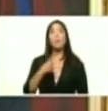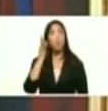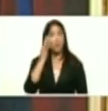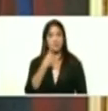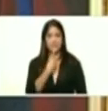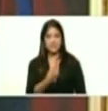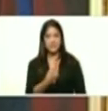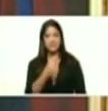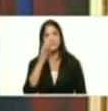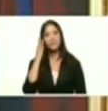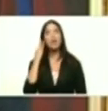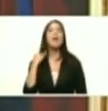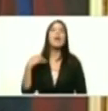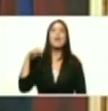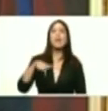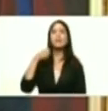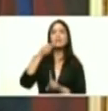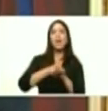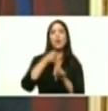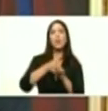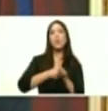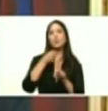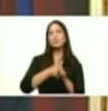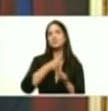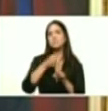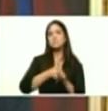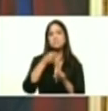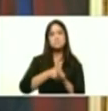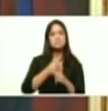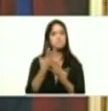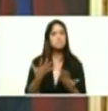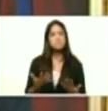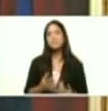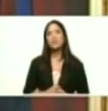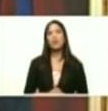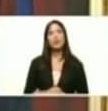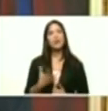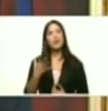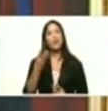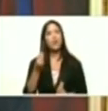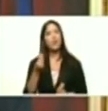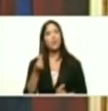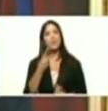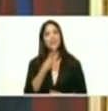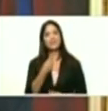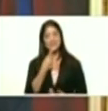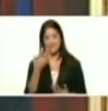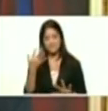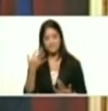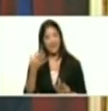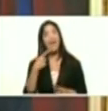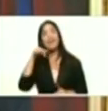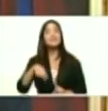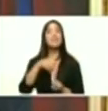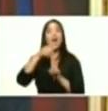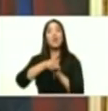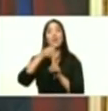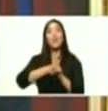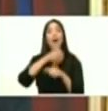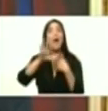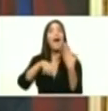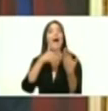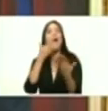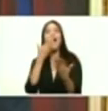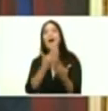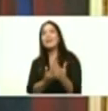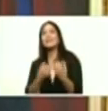compañera, que esta lucha es, ¿cómo es que decía Silvia? Que esta lucha es hasta perder